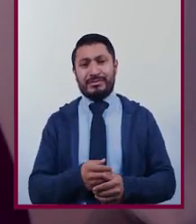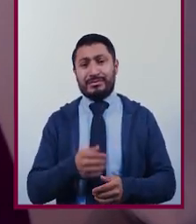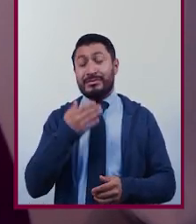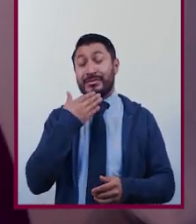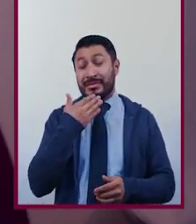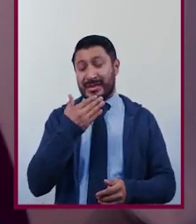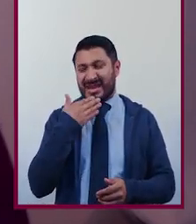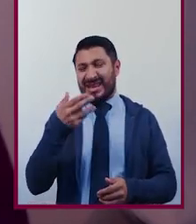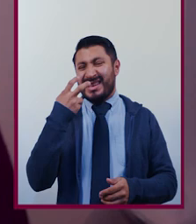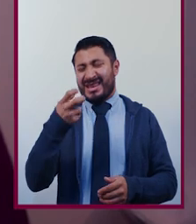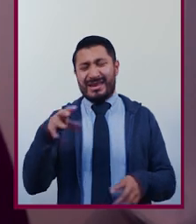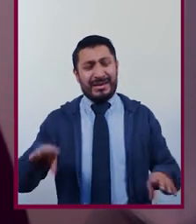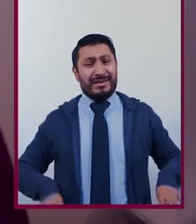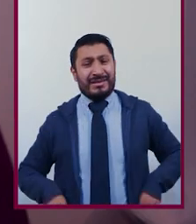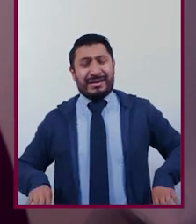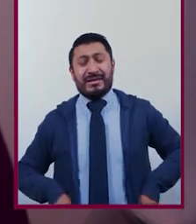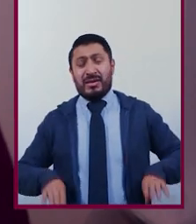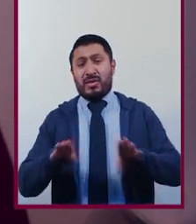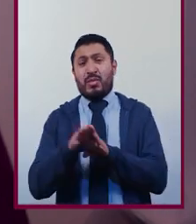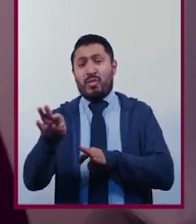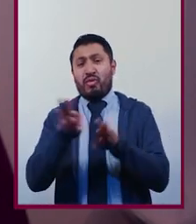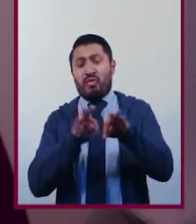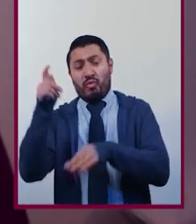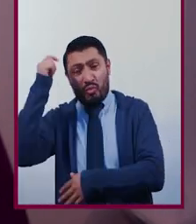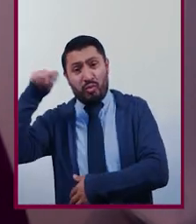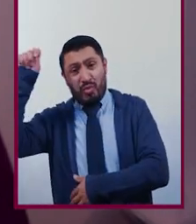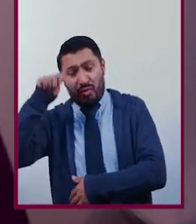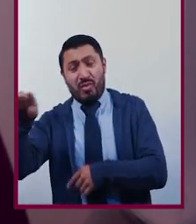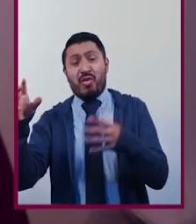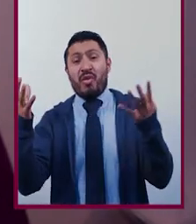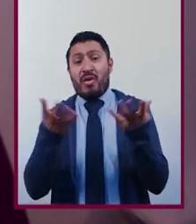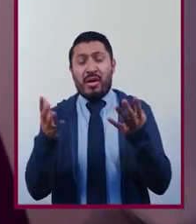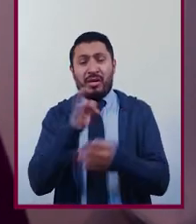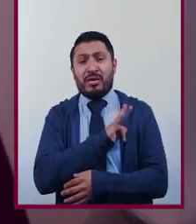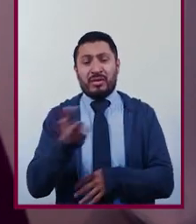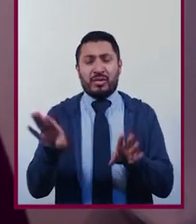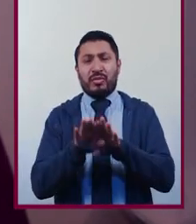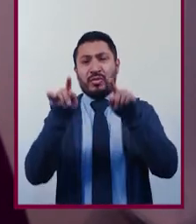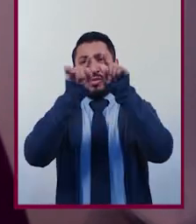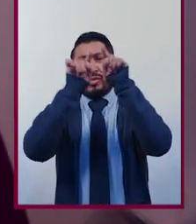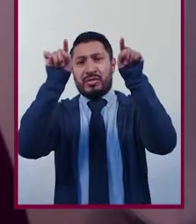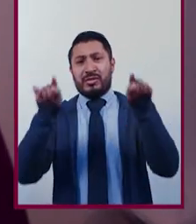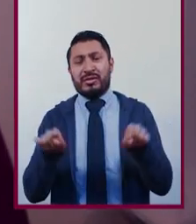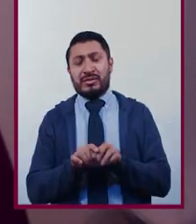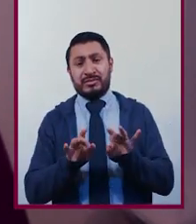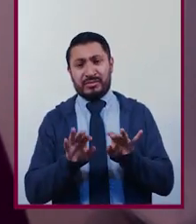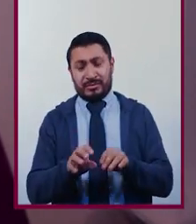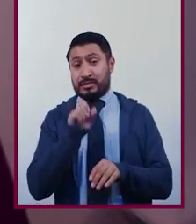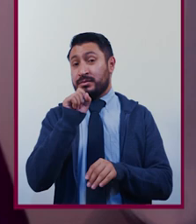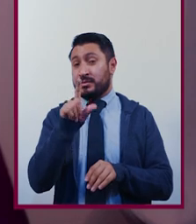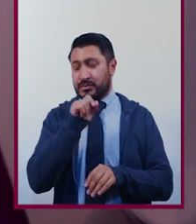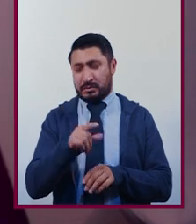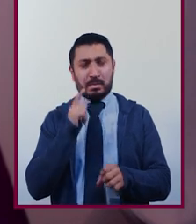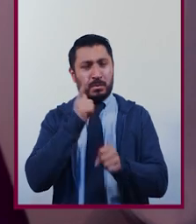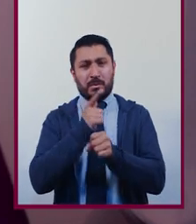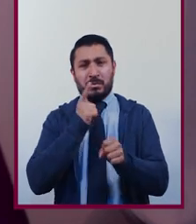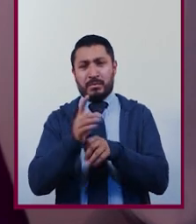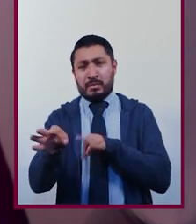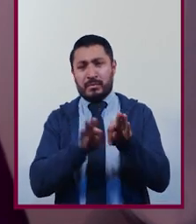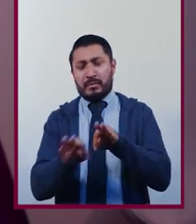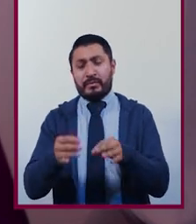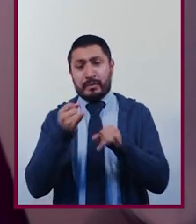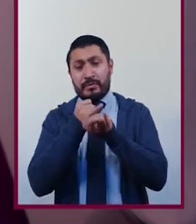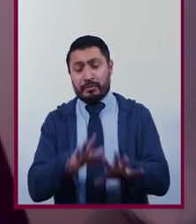Estos aspectos son los trabajos teóricos y los que se pueden realizar mediante computadoras. También se ha podido trabajar con